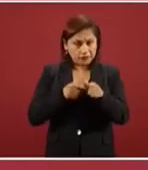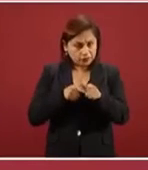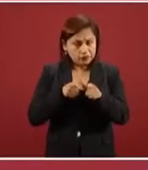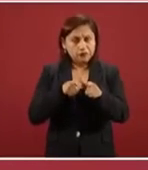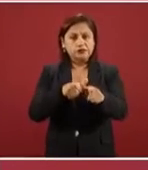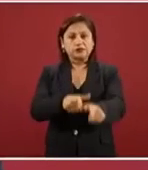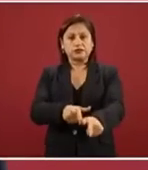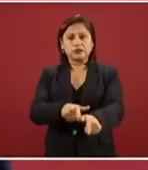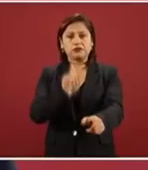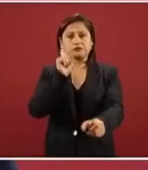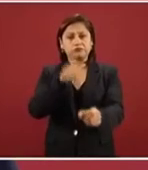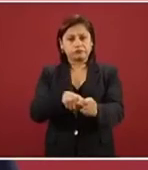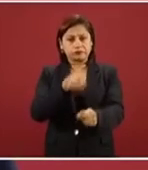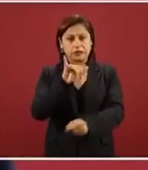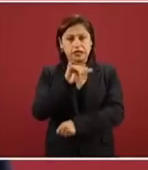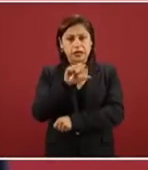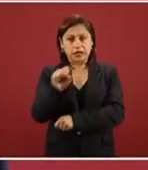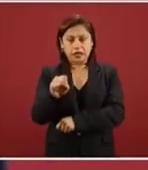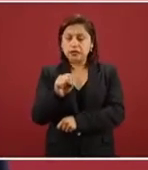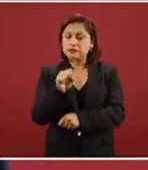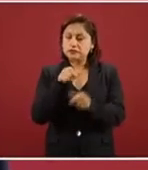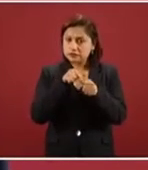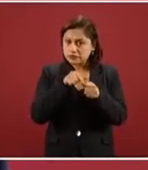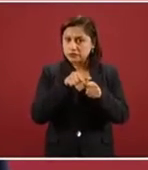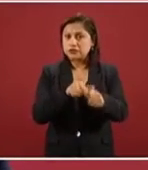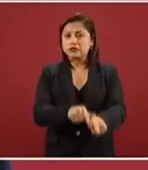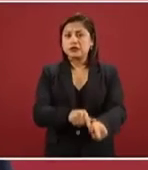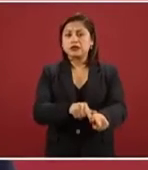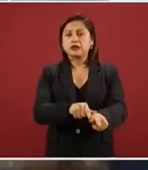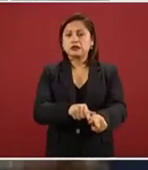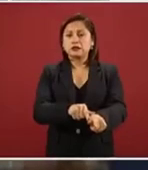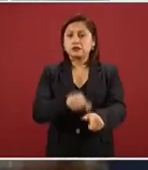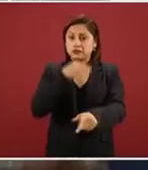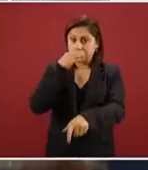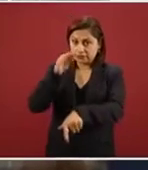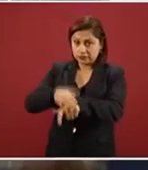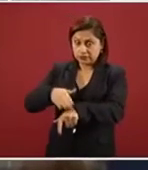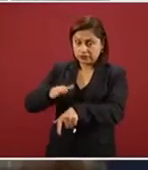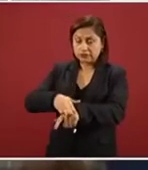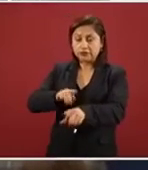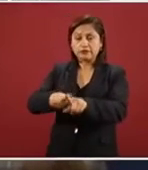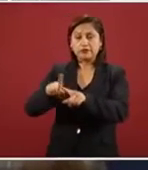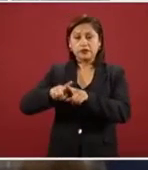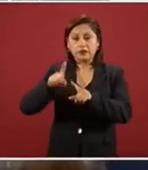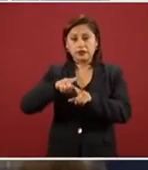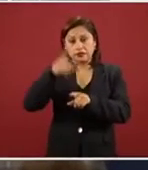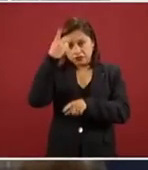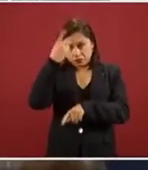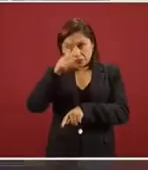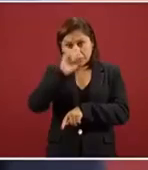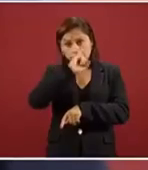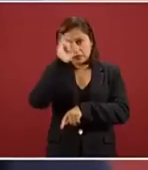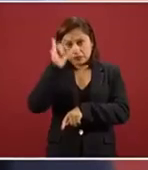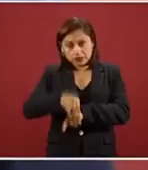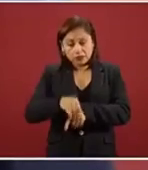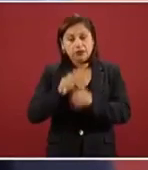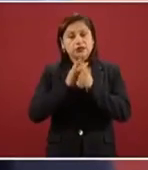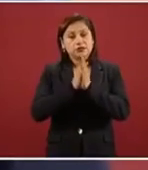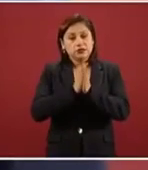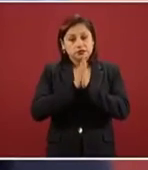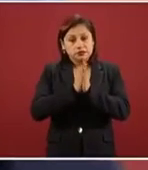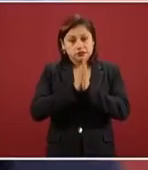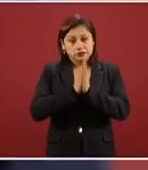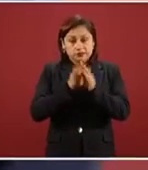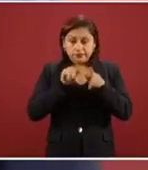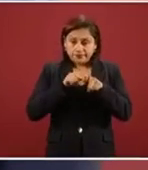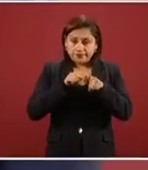inscritos en el seguro, a los empleadores que se mantengan, y eso es